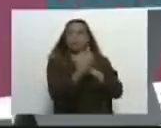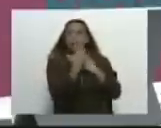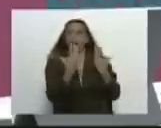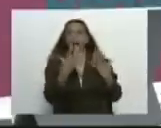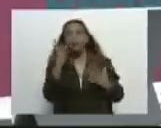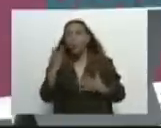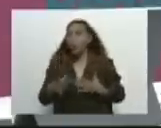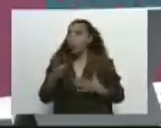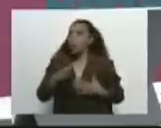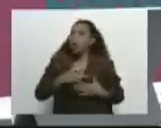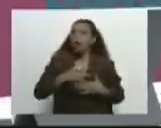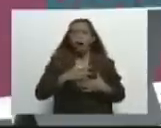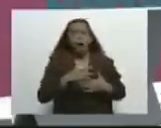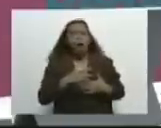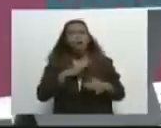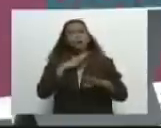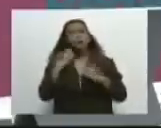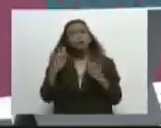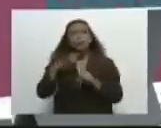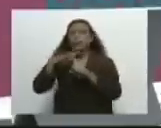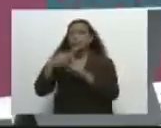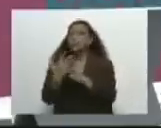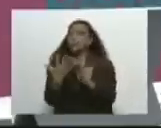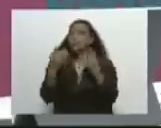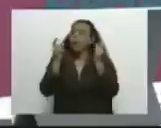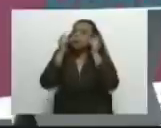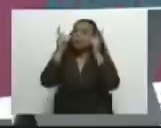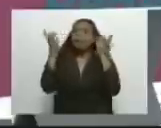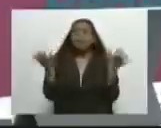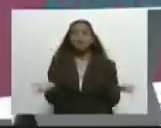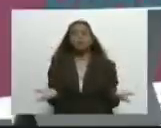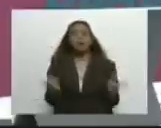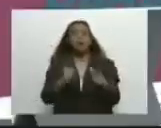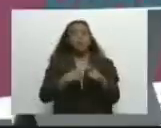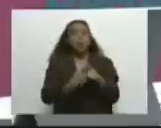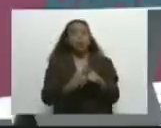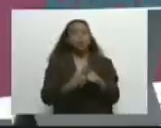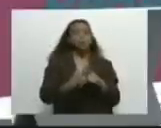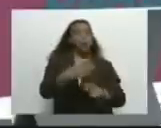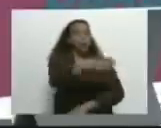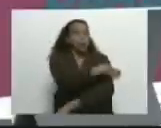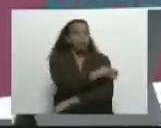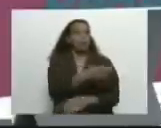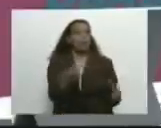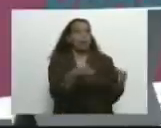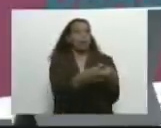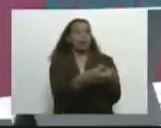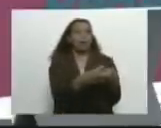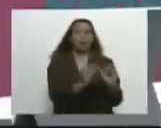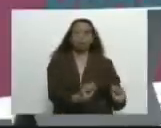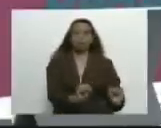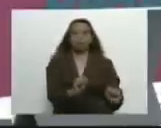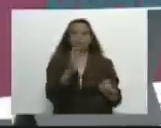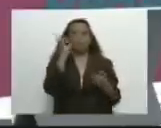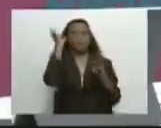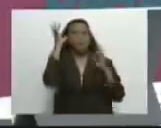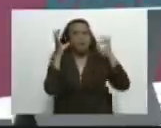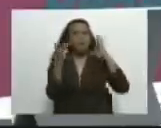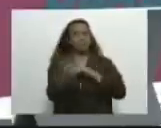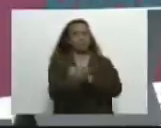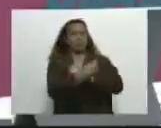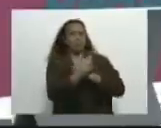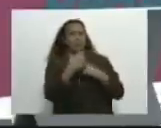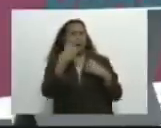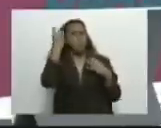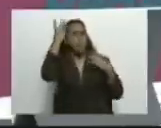adoloridos de que suceda algo así. Y entonces viene la canalla mediática a atacar a